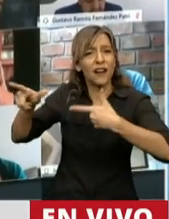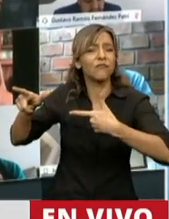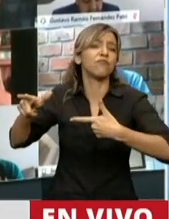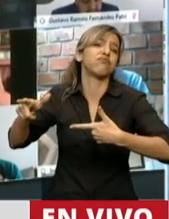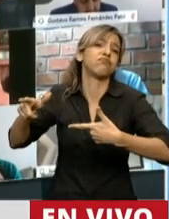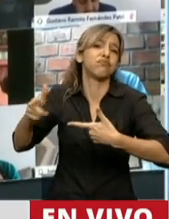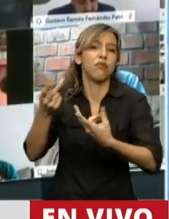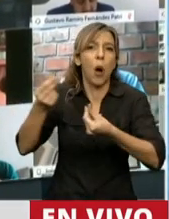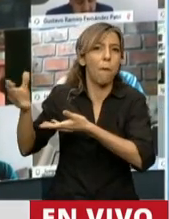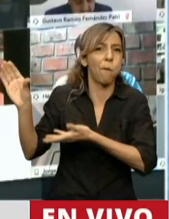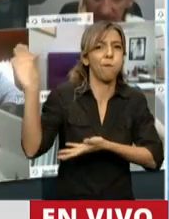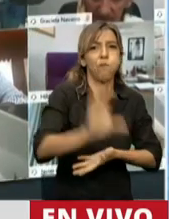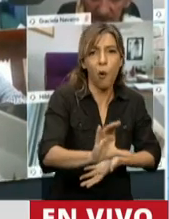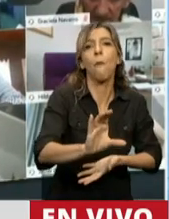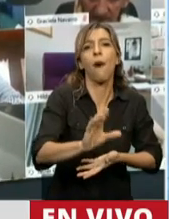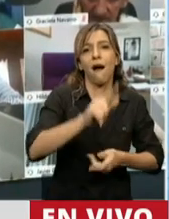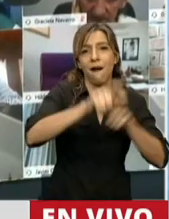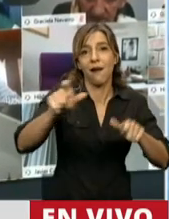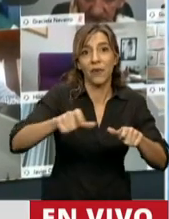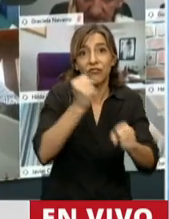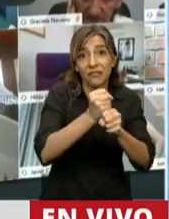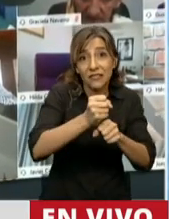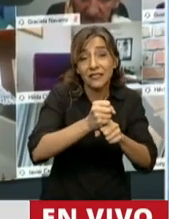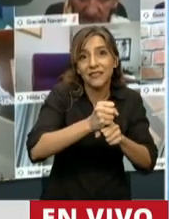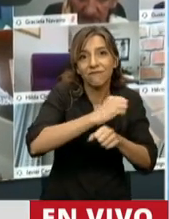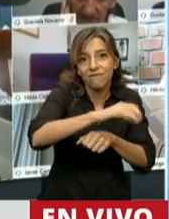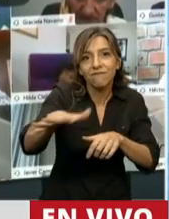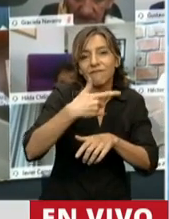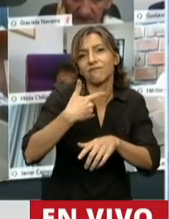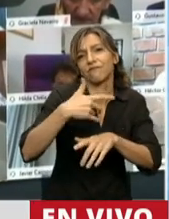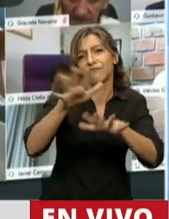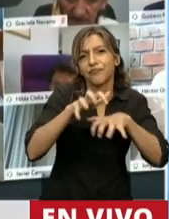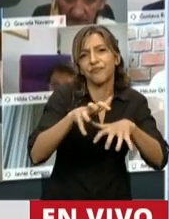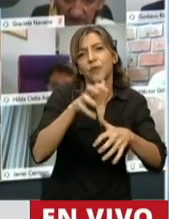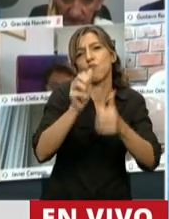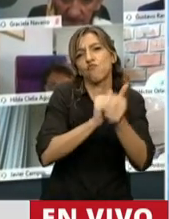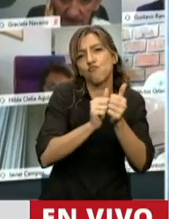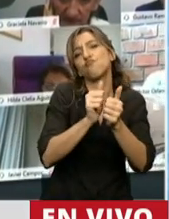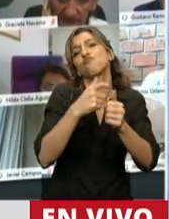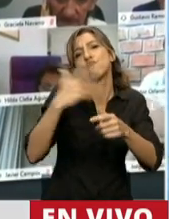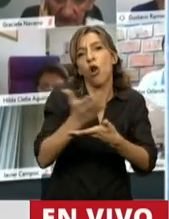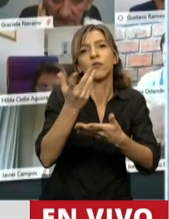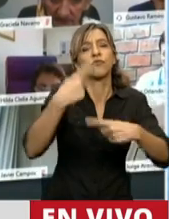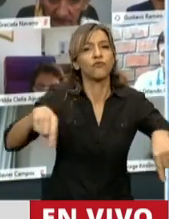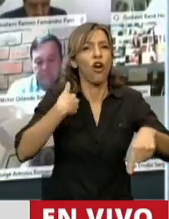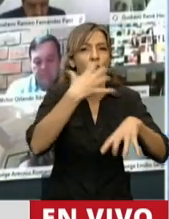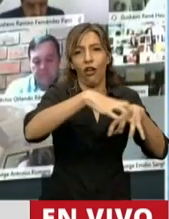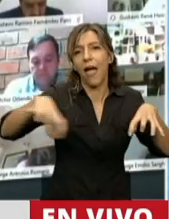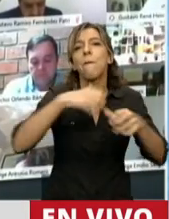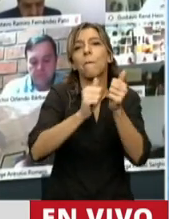los productores, dándole la espalda a los grandes grupos concentrados como Bungibor, Dreyfus y